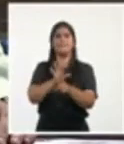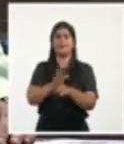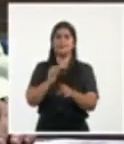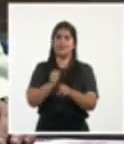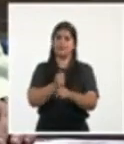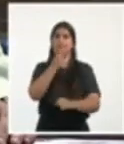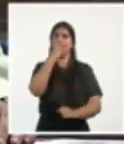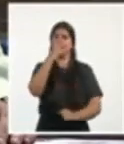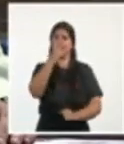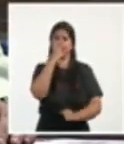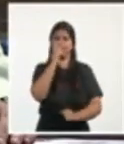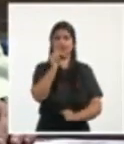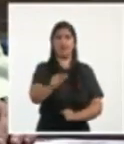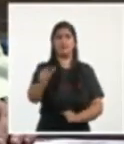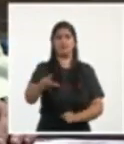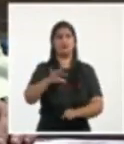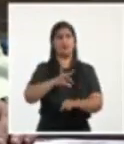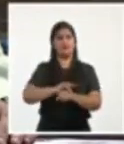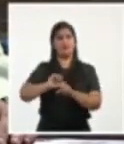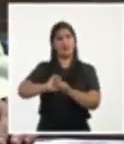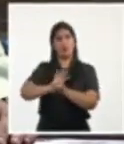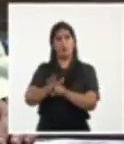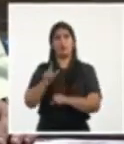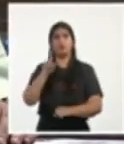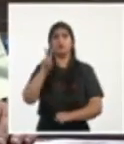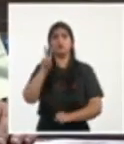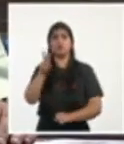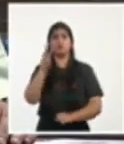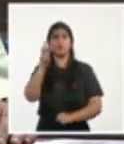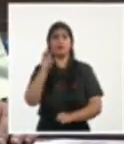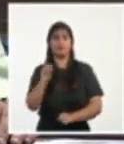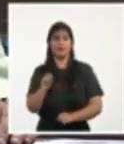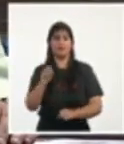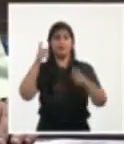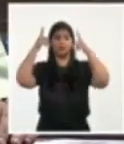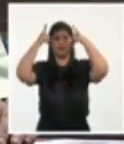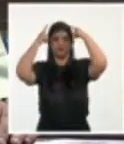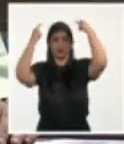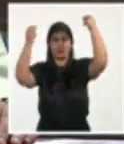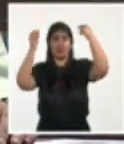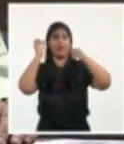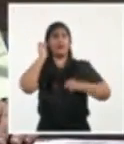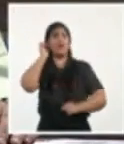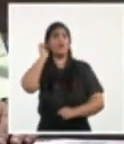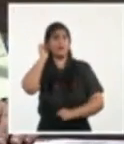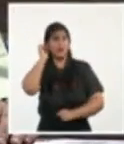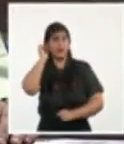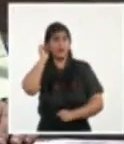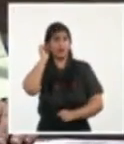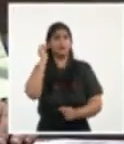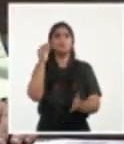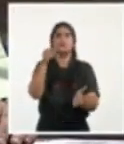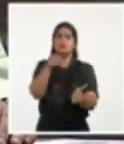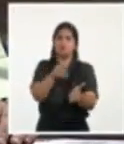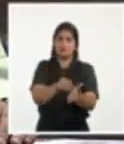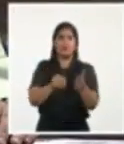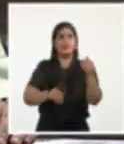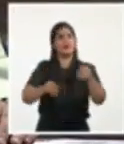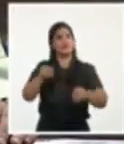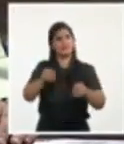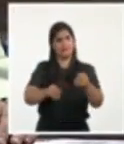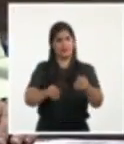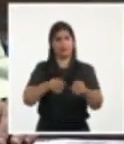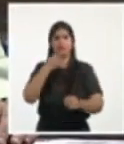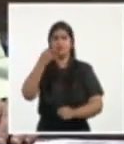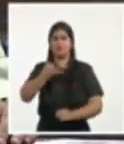de 230 enfermeras se han incorporado 41. Y lo comento porque es un personal